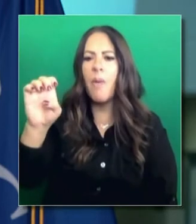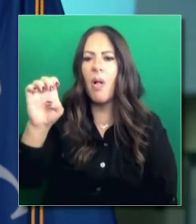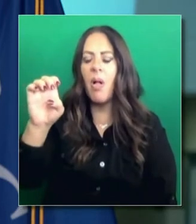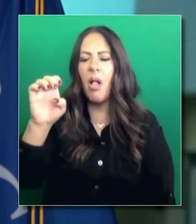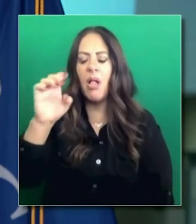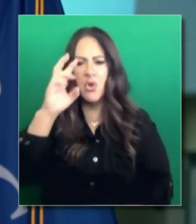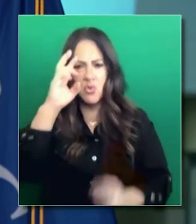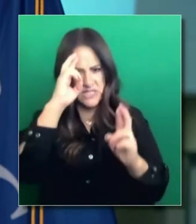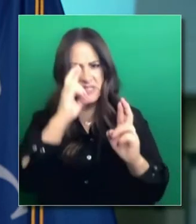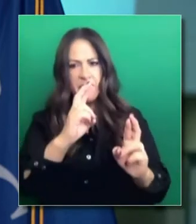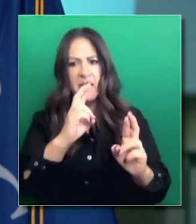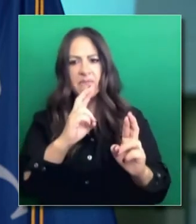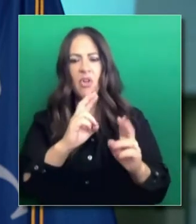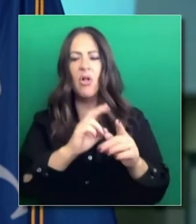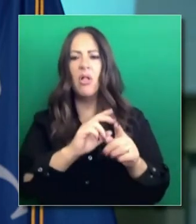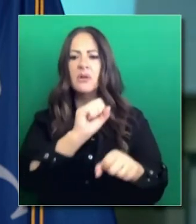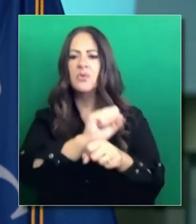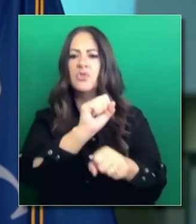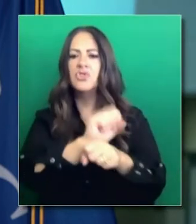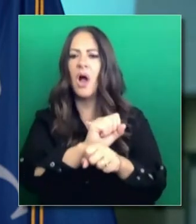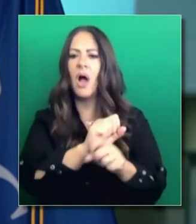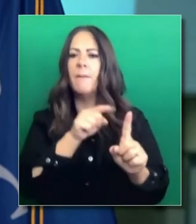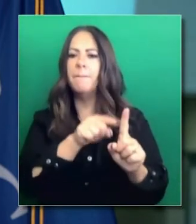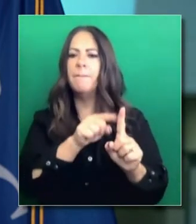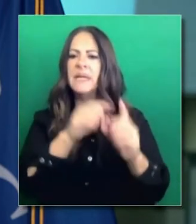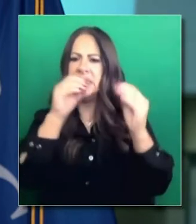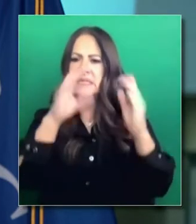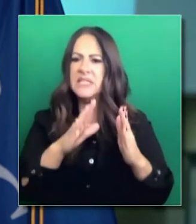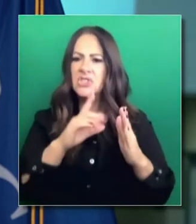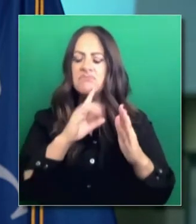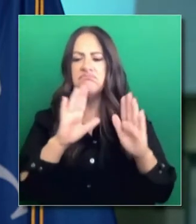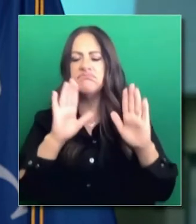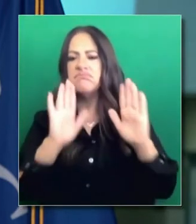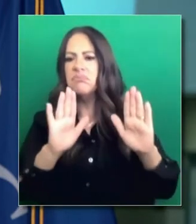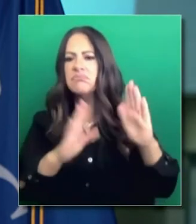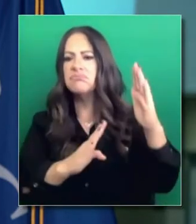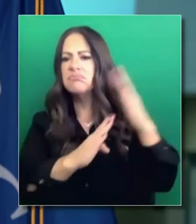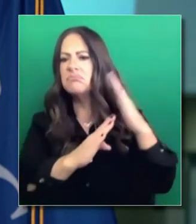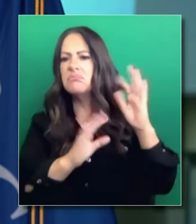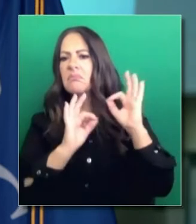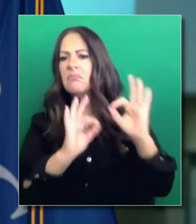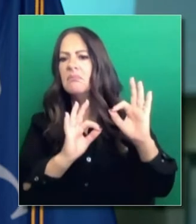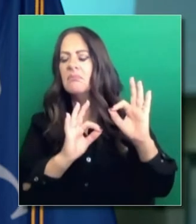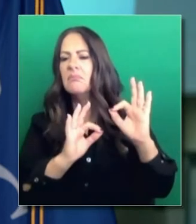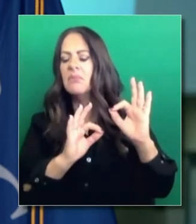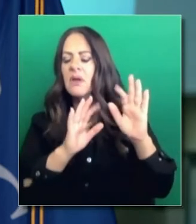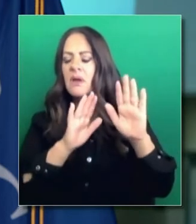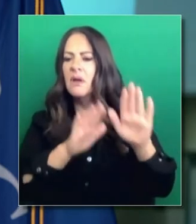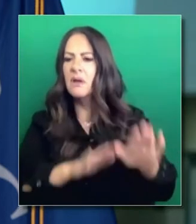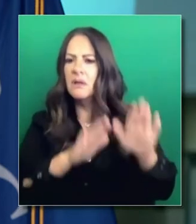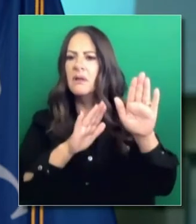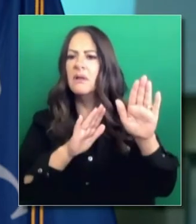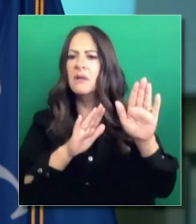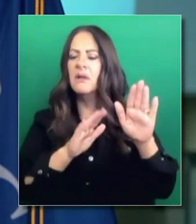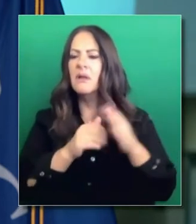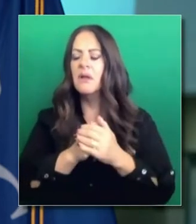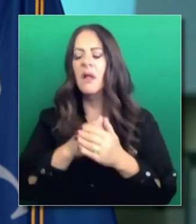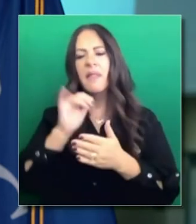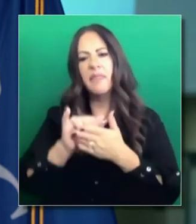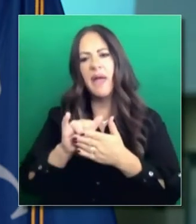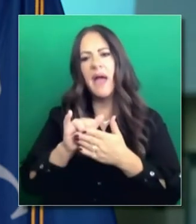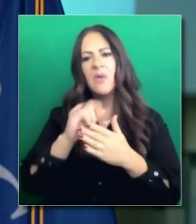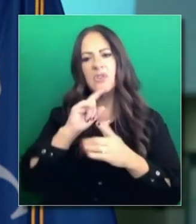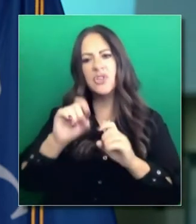noble que son los maestros. Respecto a pruebas, es obligatorio si uno recibe los recursos, así que eso debe aclarar la preocupación